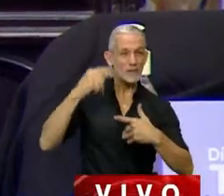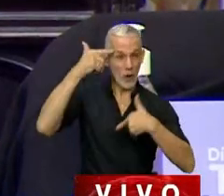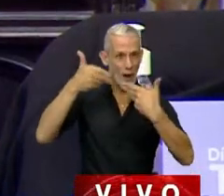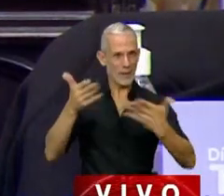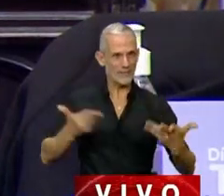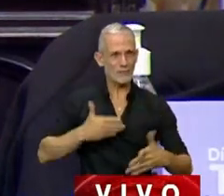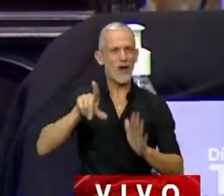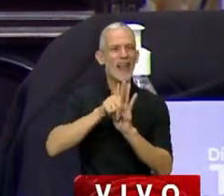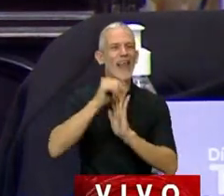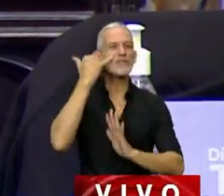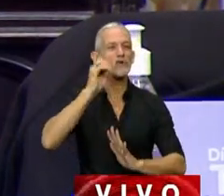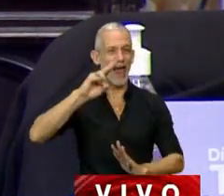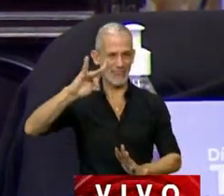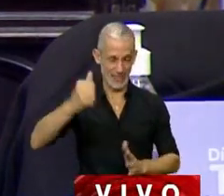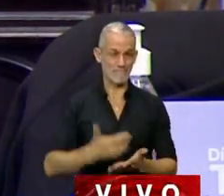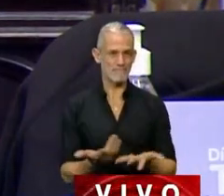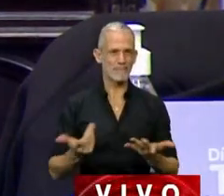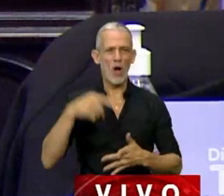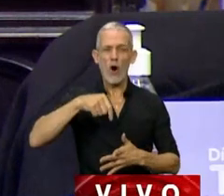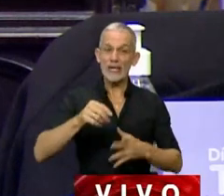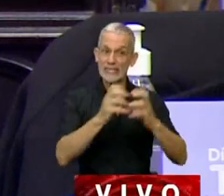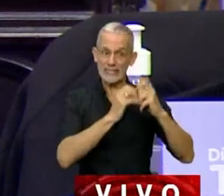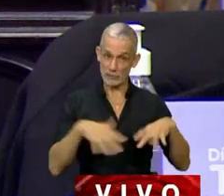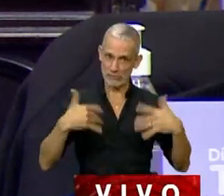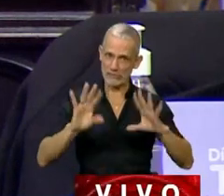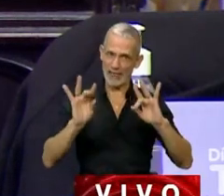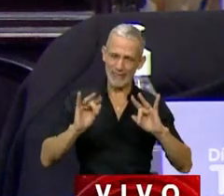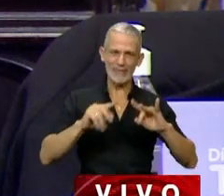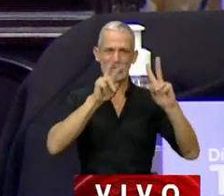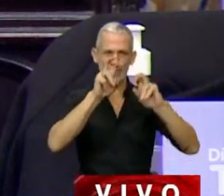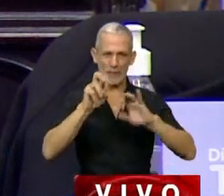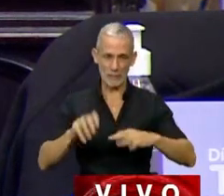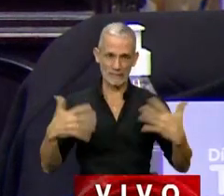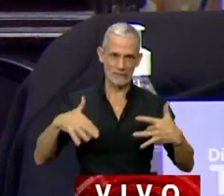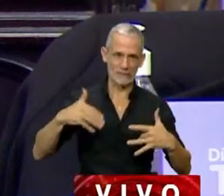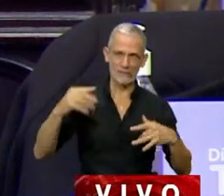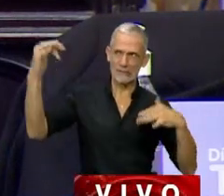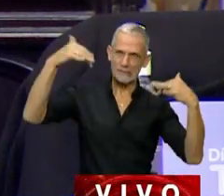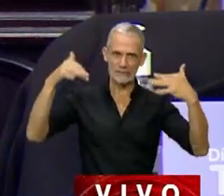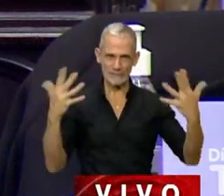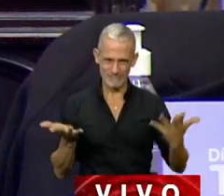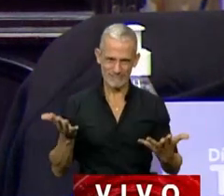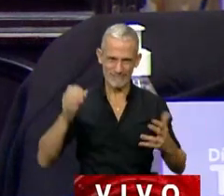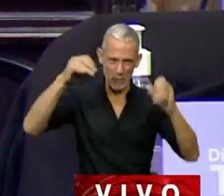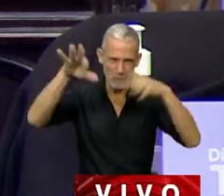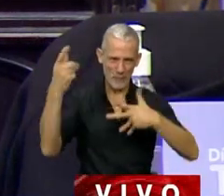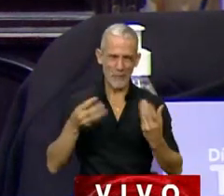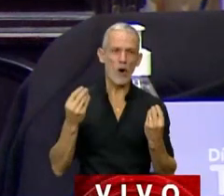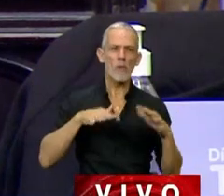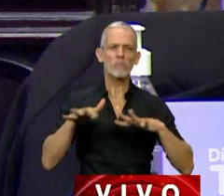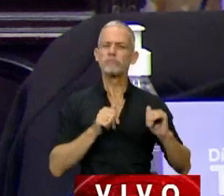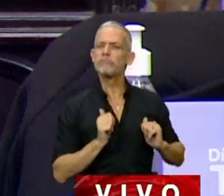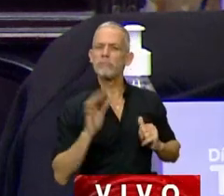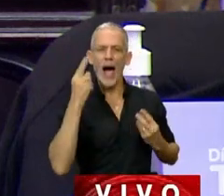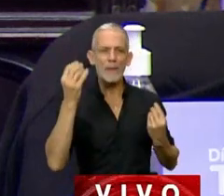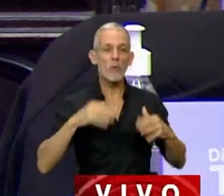pronto. Bueno, hoy es dentro del marco de una sesión que es compleja, con temas y con una sociedad que está mirando también cómo nos movemos para